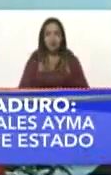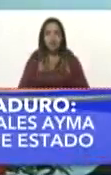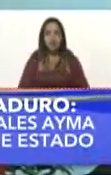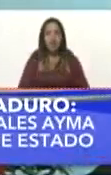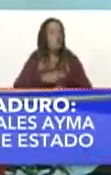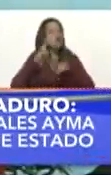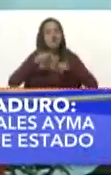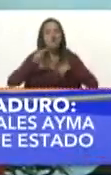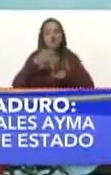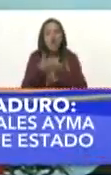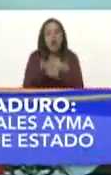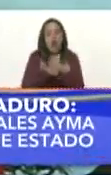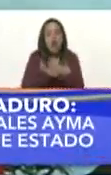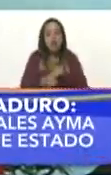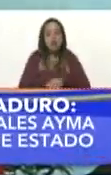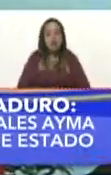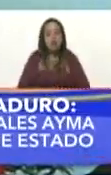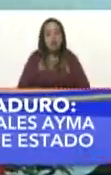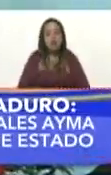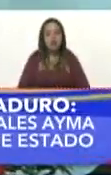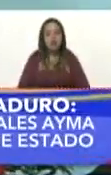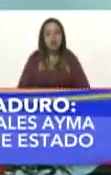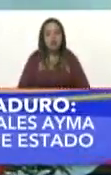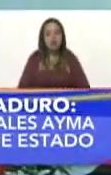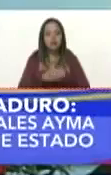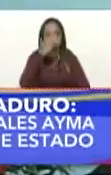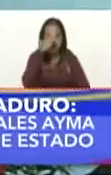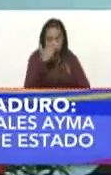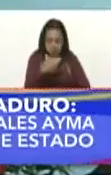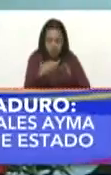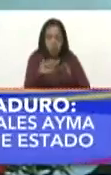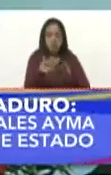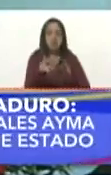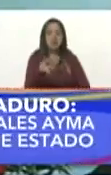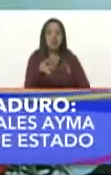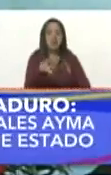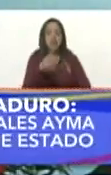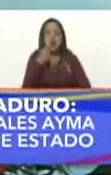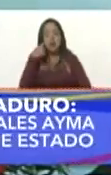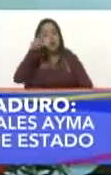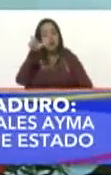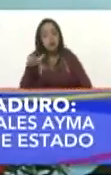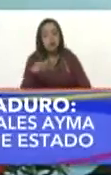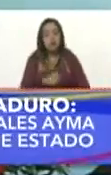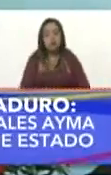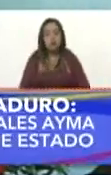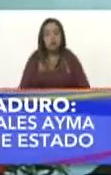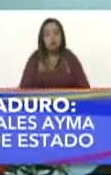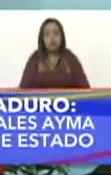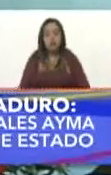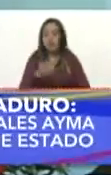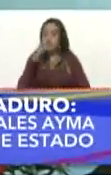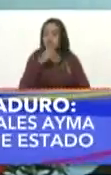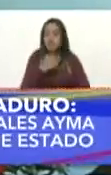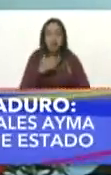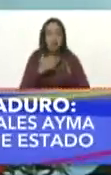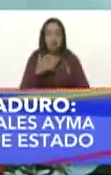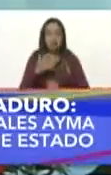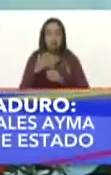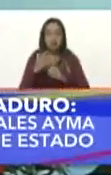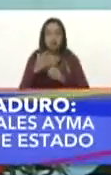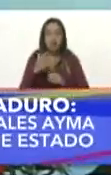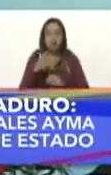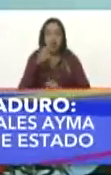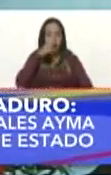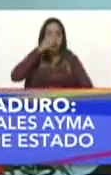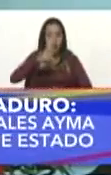Nunca jamás le bajamos la cabeza ni la mirada a nadie. No hay imperio que pueda